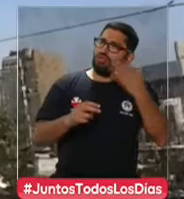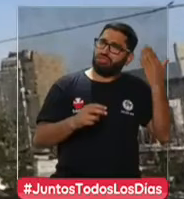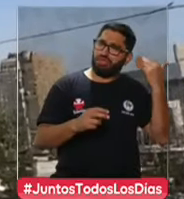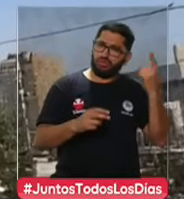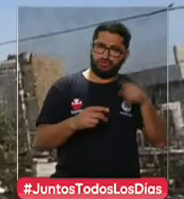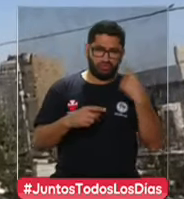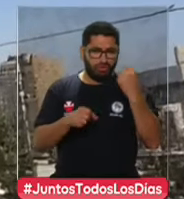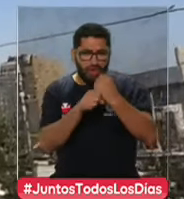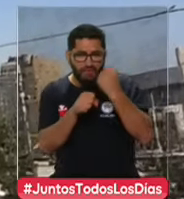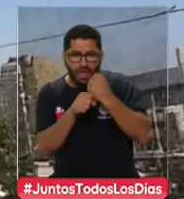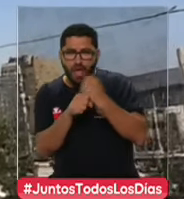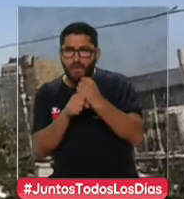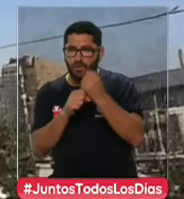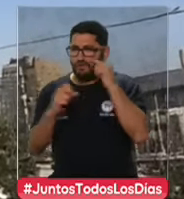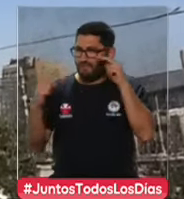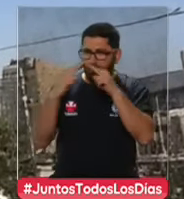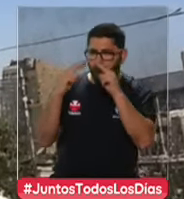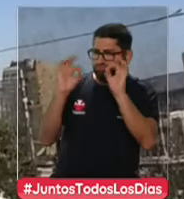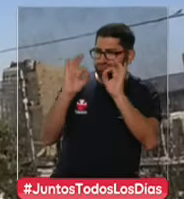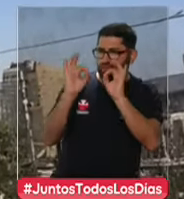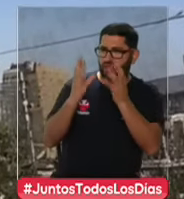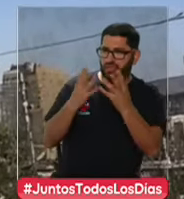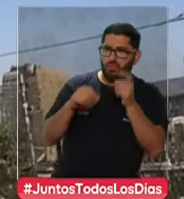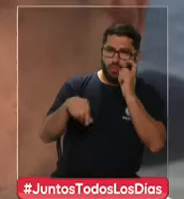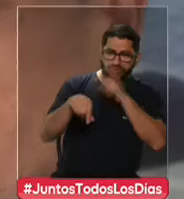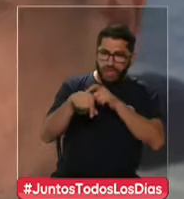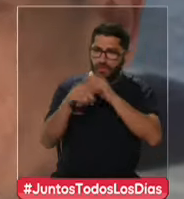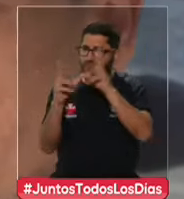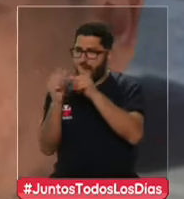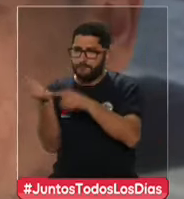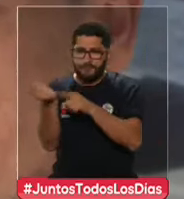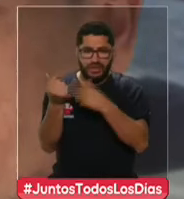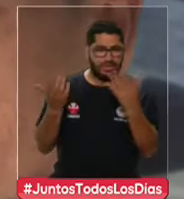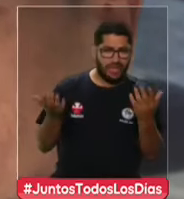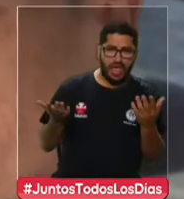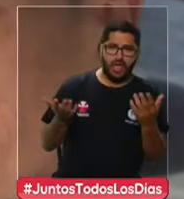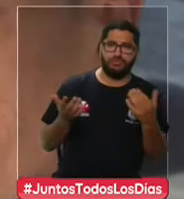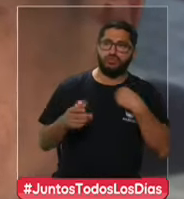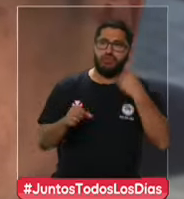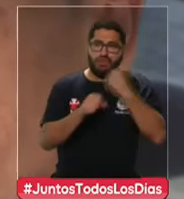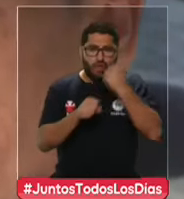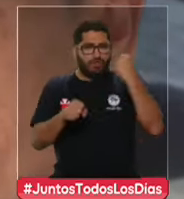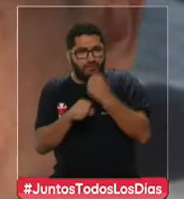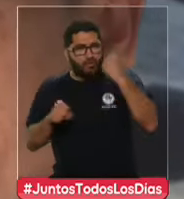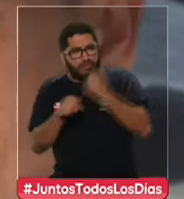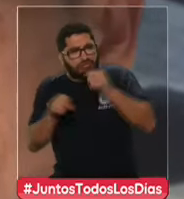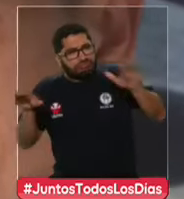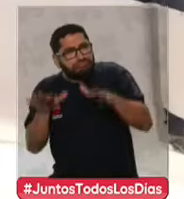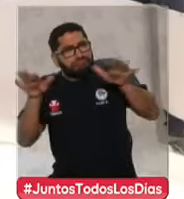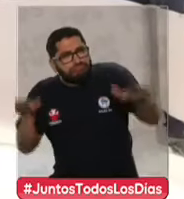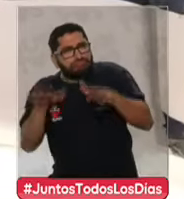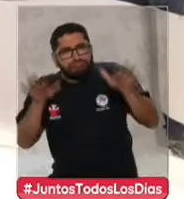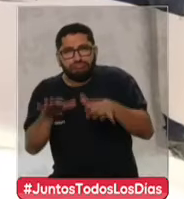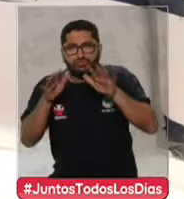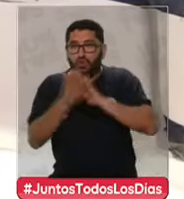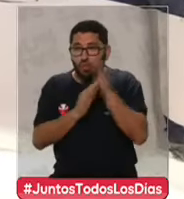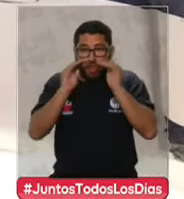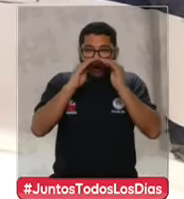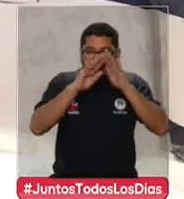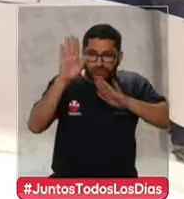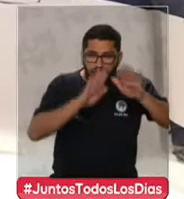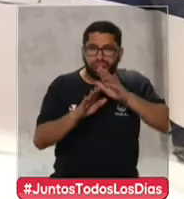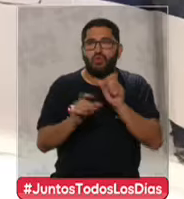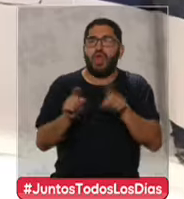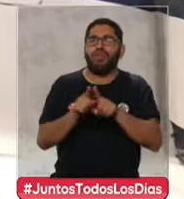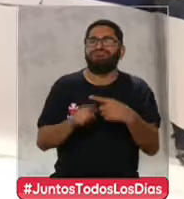lo veía mucho, había muy poco tiempo en familia. Trabajé tanto que yo creo que descuidé mucho la casa, que eso afectó